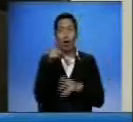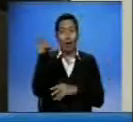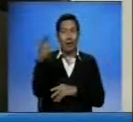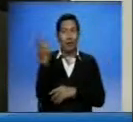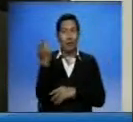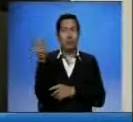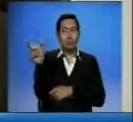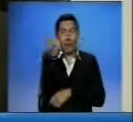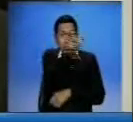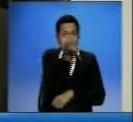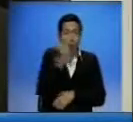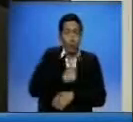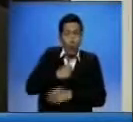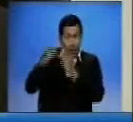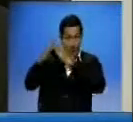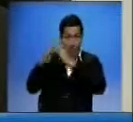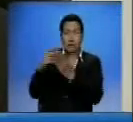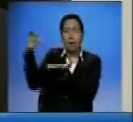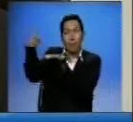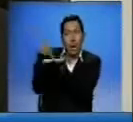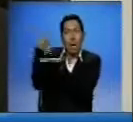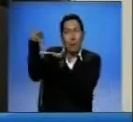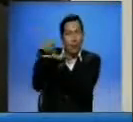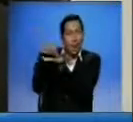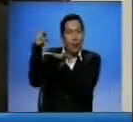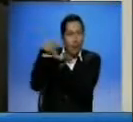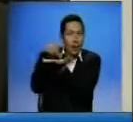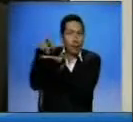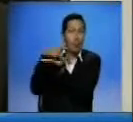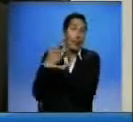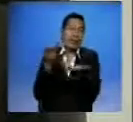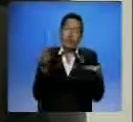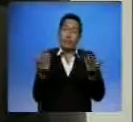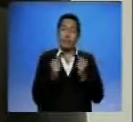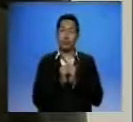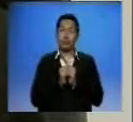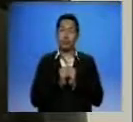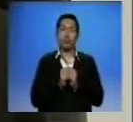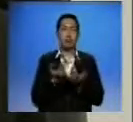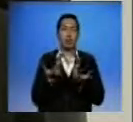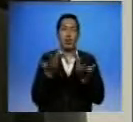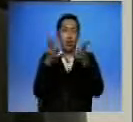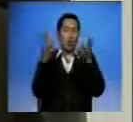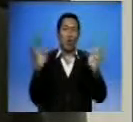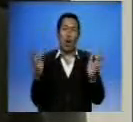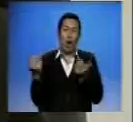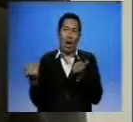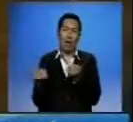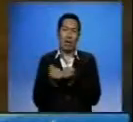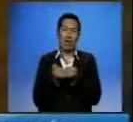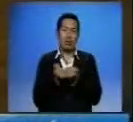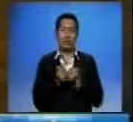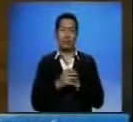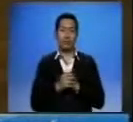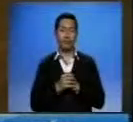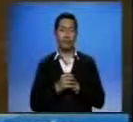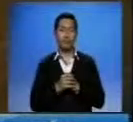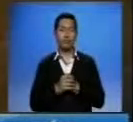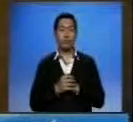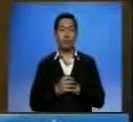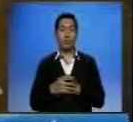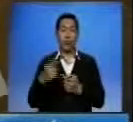acuerdo a la ley, existe un tributo que se llama tasa y un tributo que se llama contribución especial de mejoras. No existe la tasa de contribución especial de mejoras. Sin embargo,